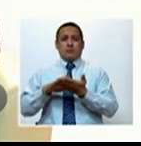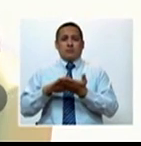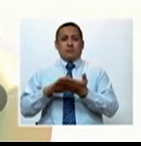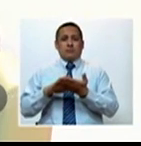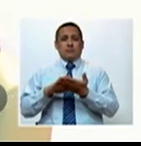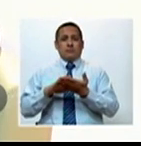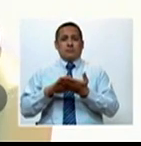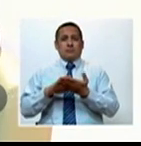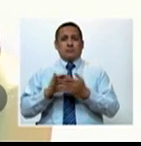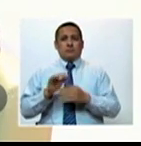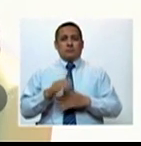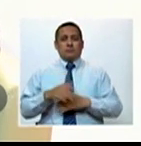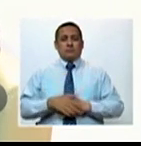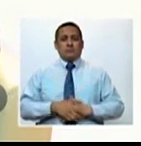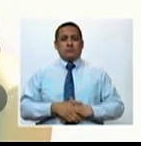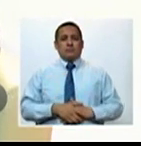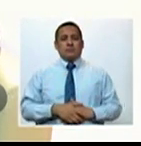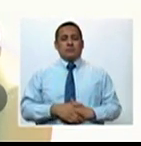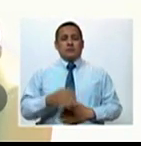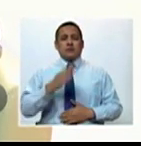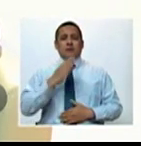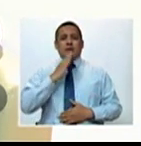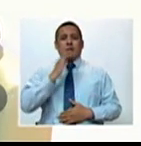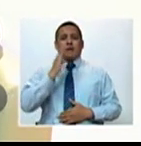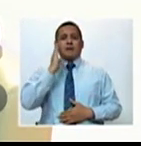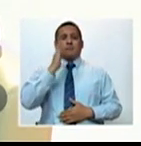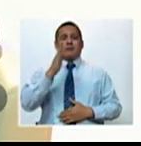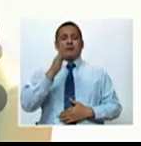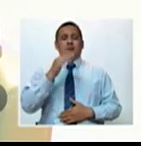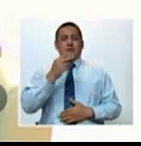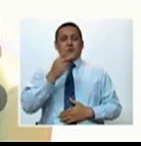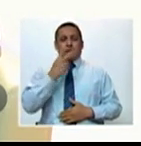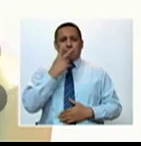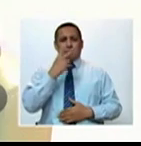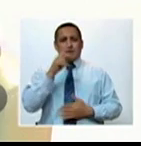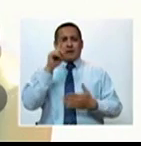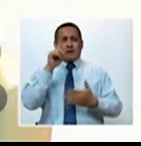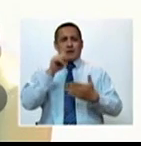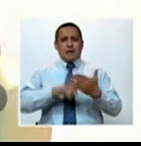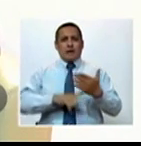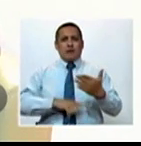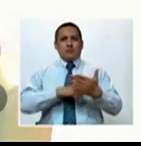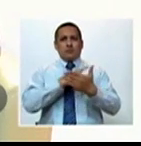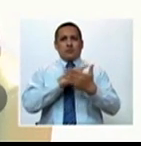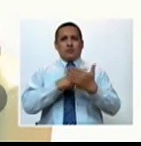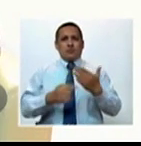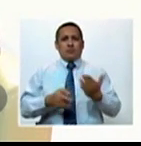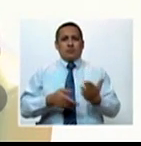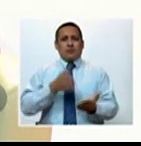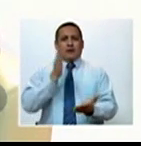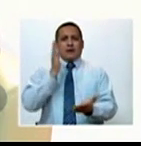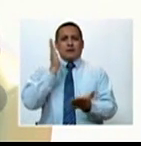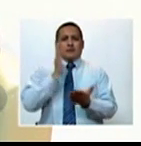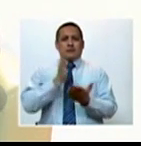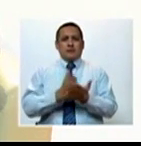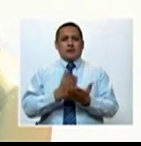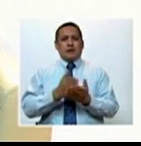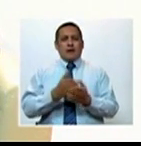declara haber nulidad y lo condena a pena de muerte.